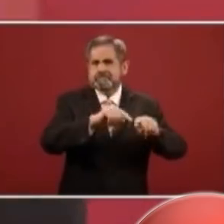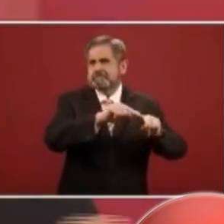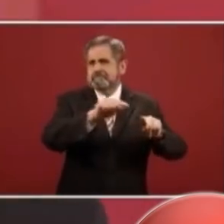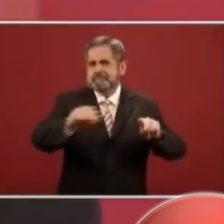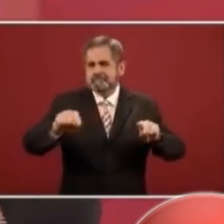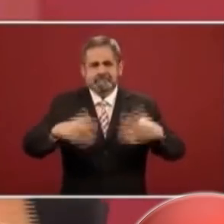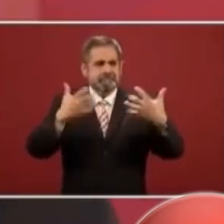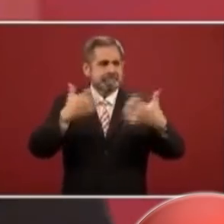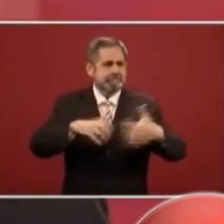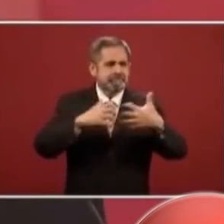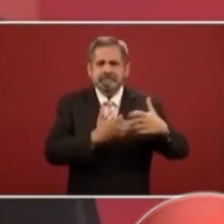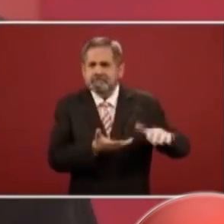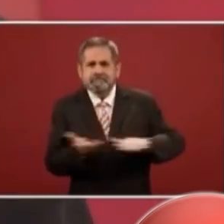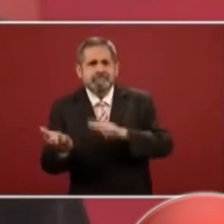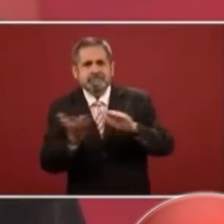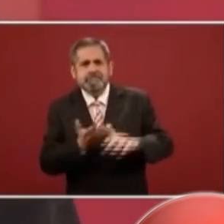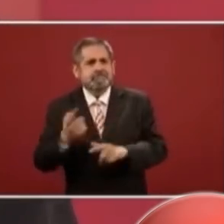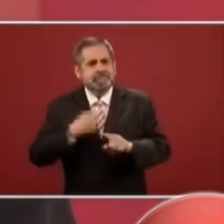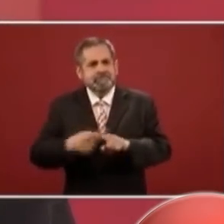maquila,